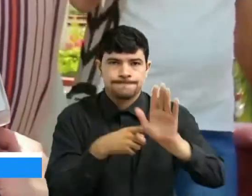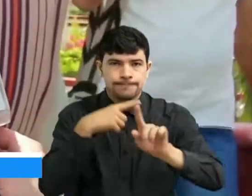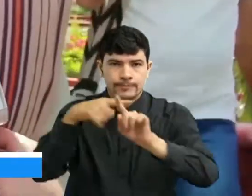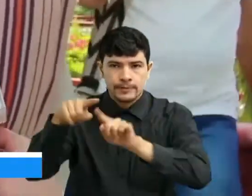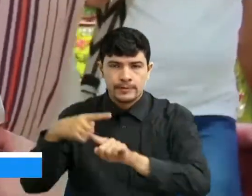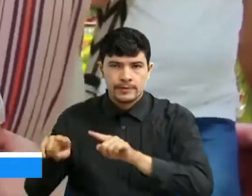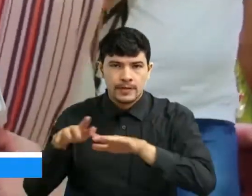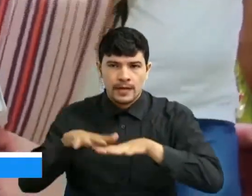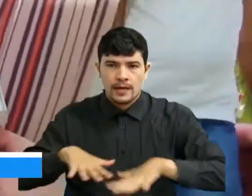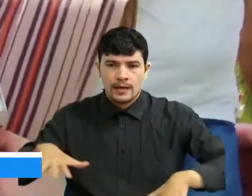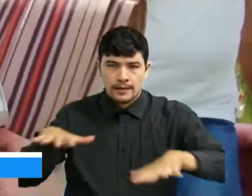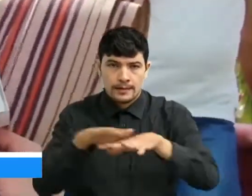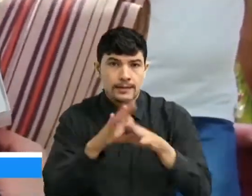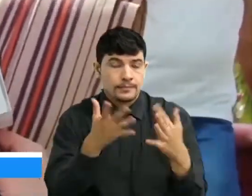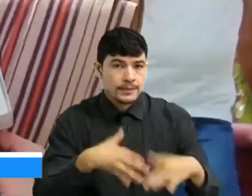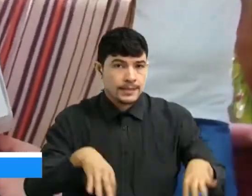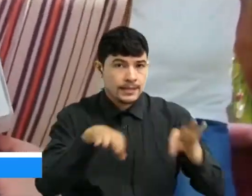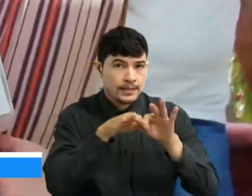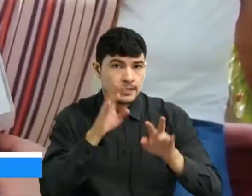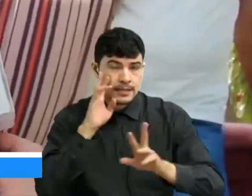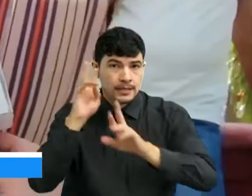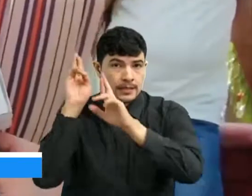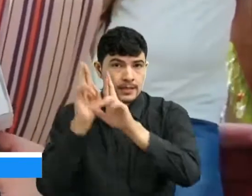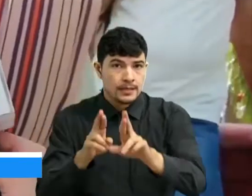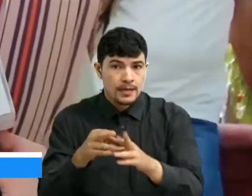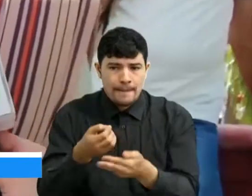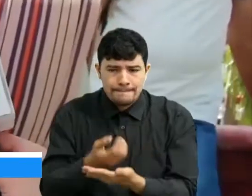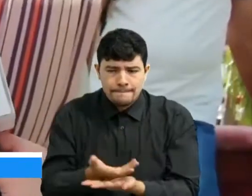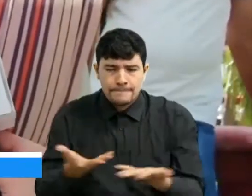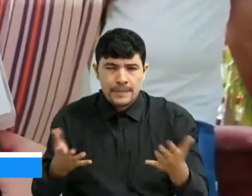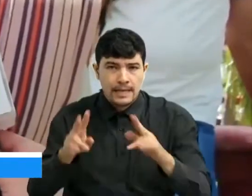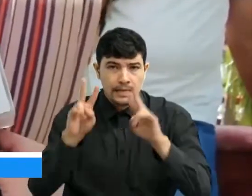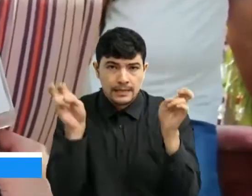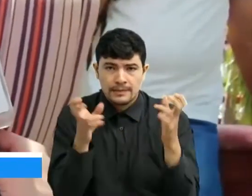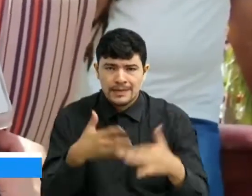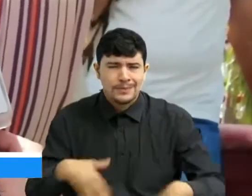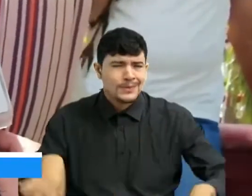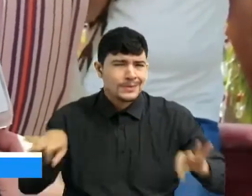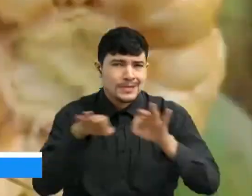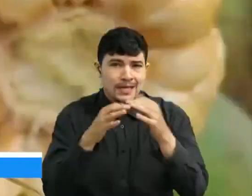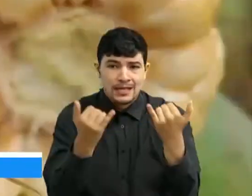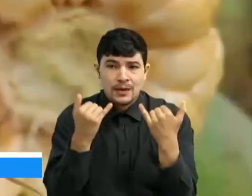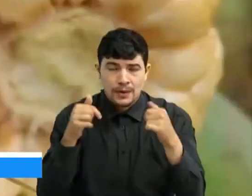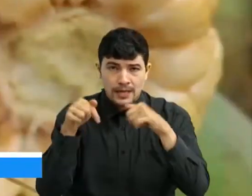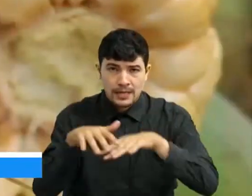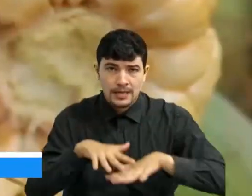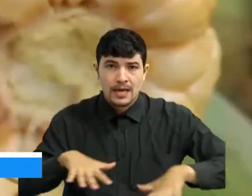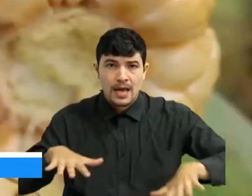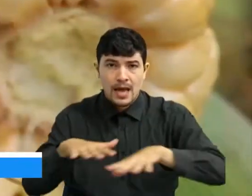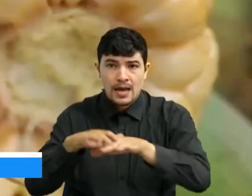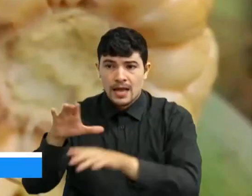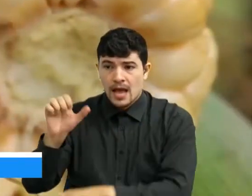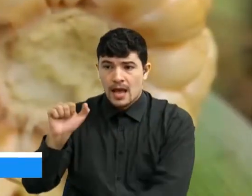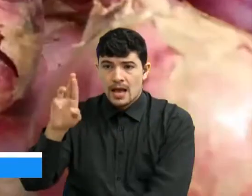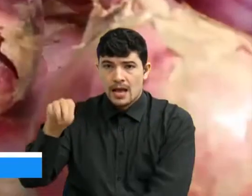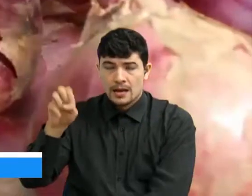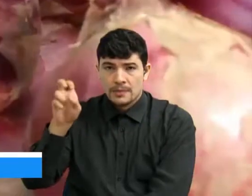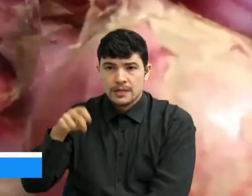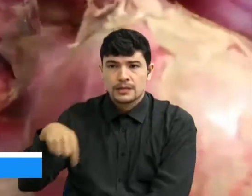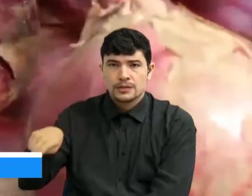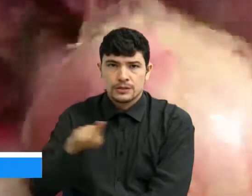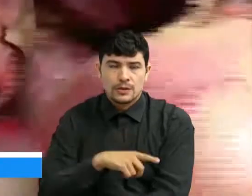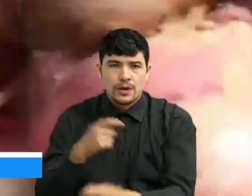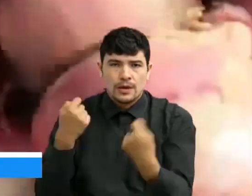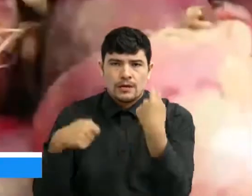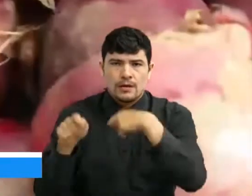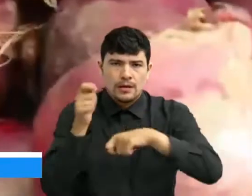país. Vale la pena resaltar que los productos más importantes que hoy están saliendo del Carmen ya están siendo comercializados por